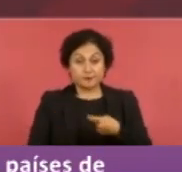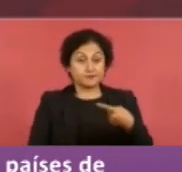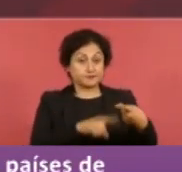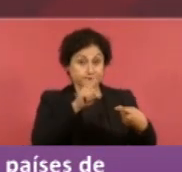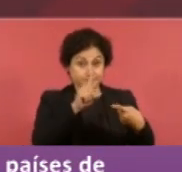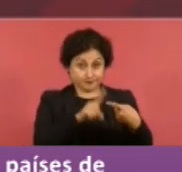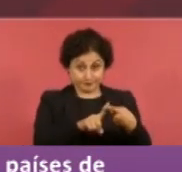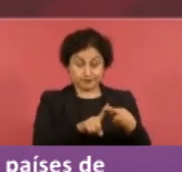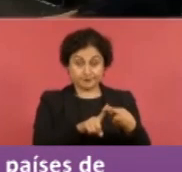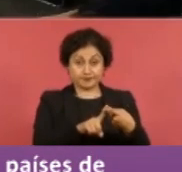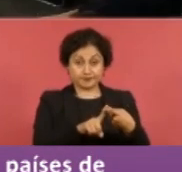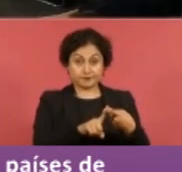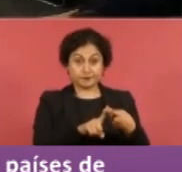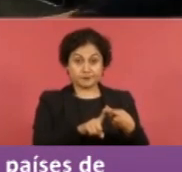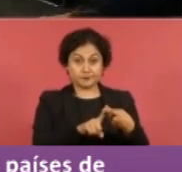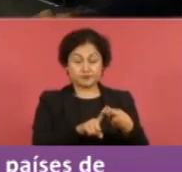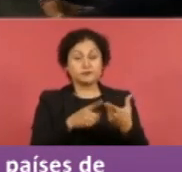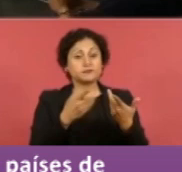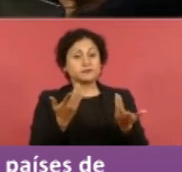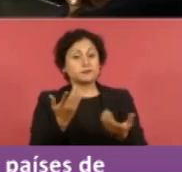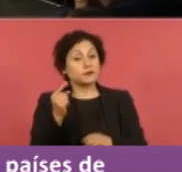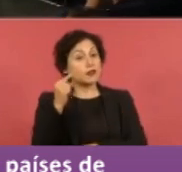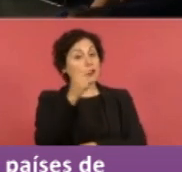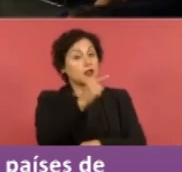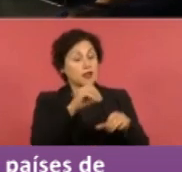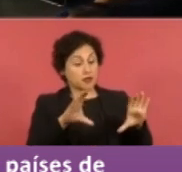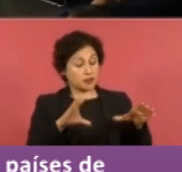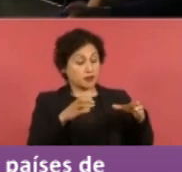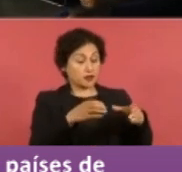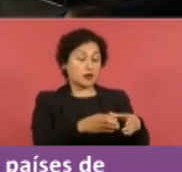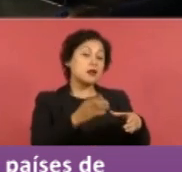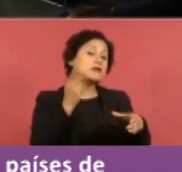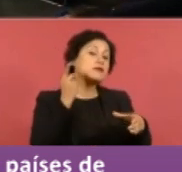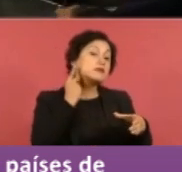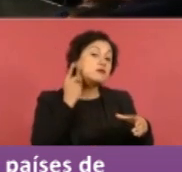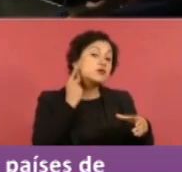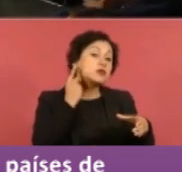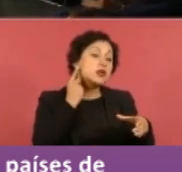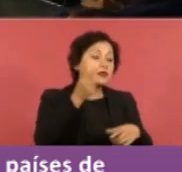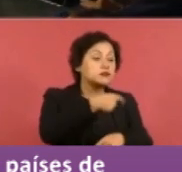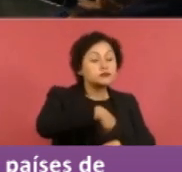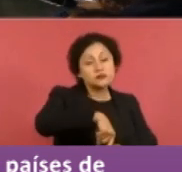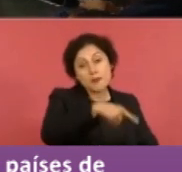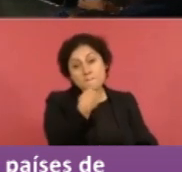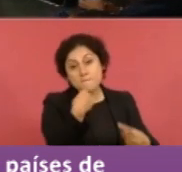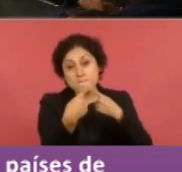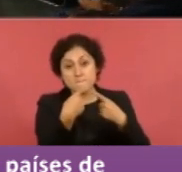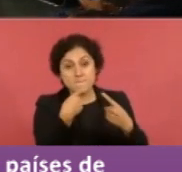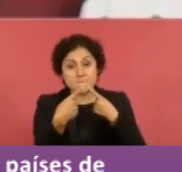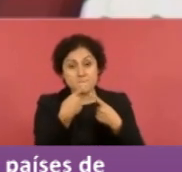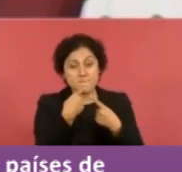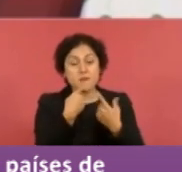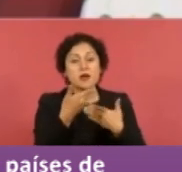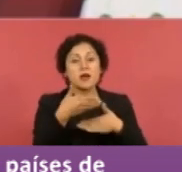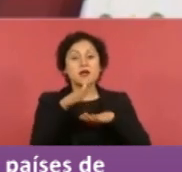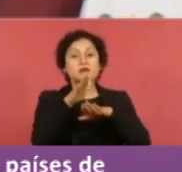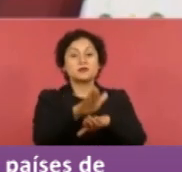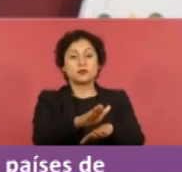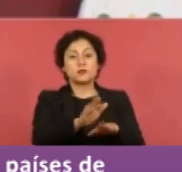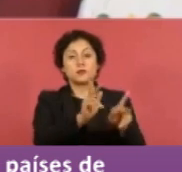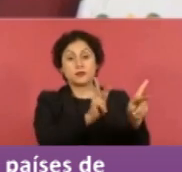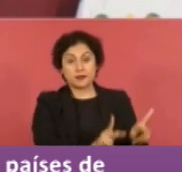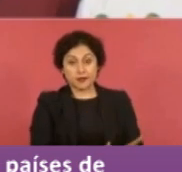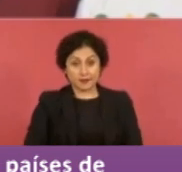destina 150 millones de dólares a países de Centroamérica y el Caribe con el objetivo de atender las causas del fenómeno